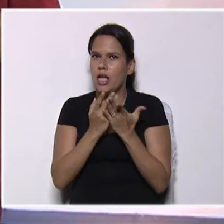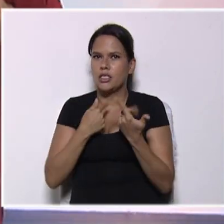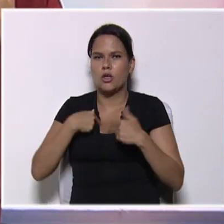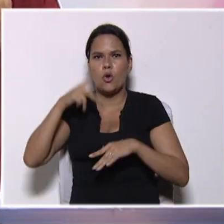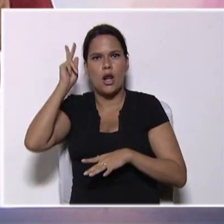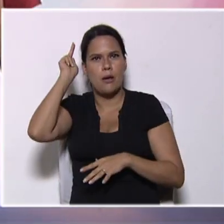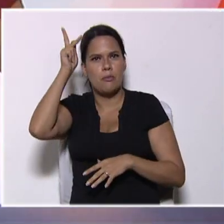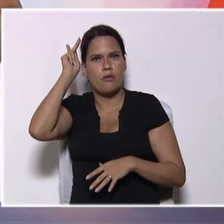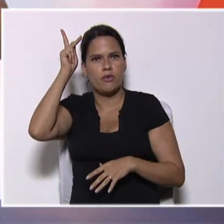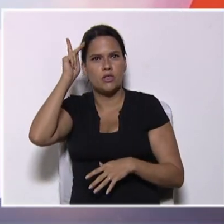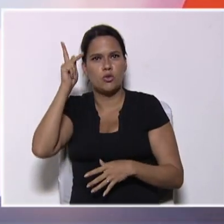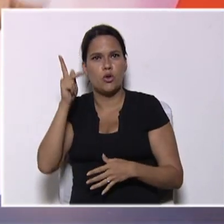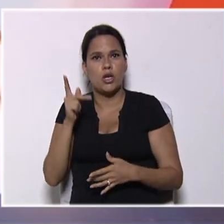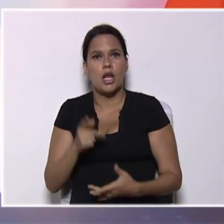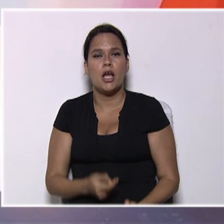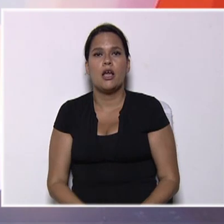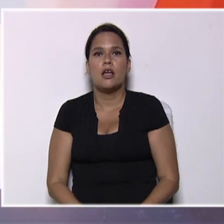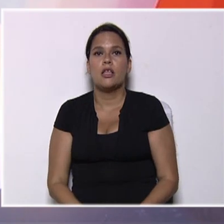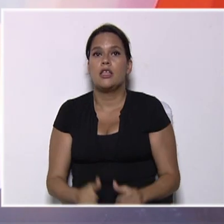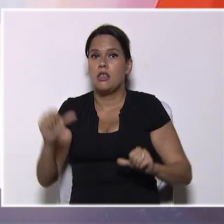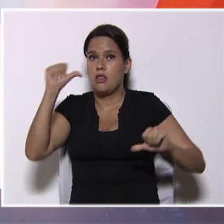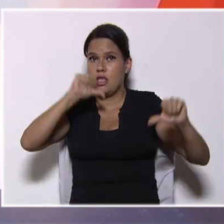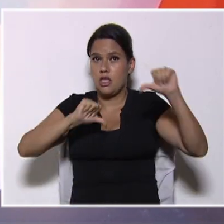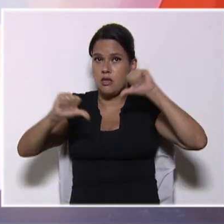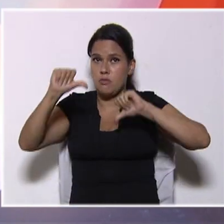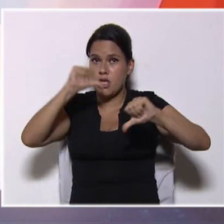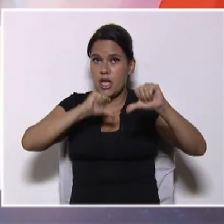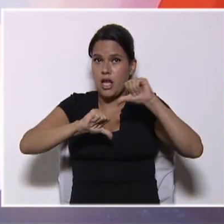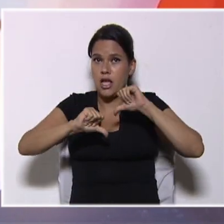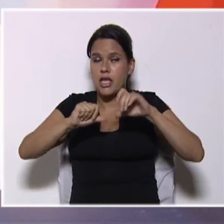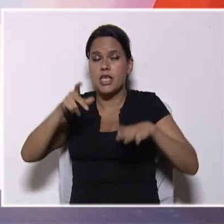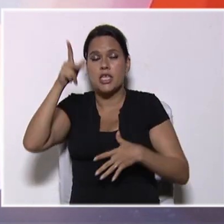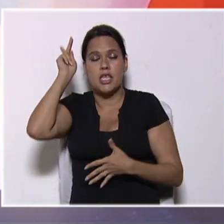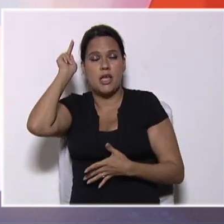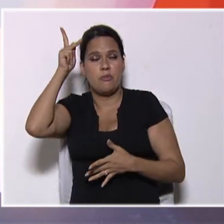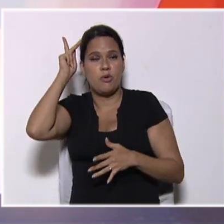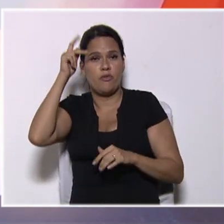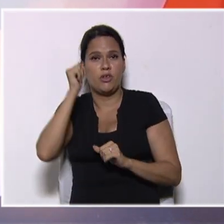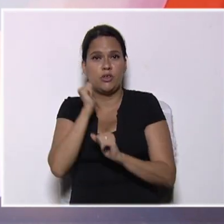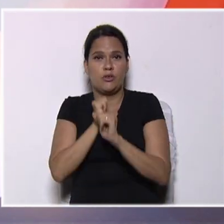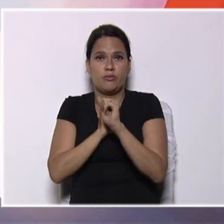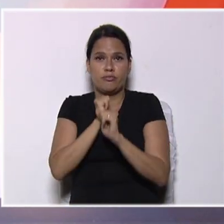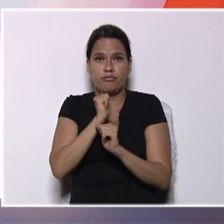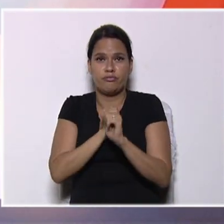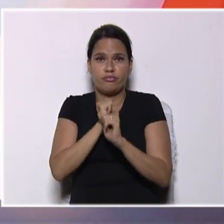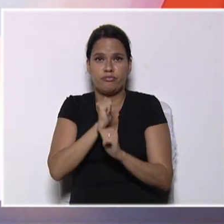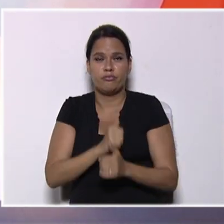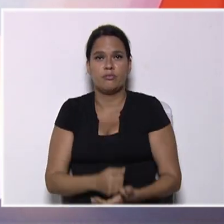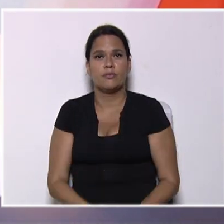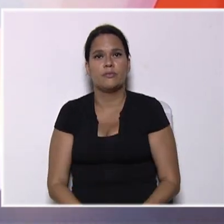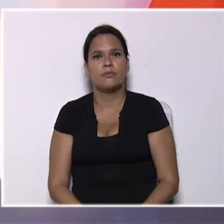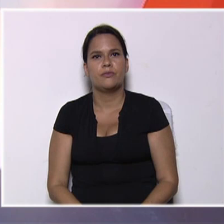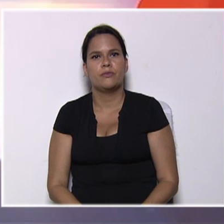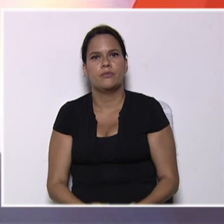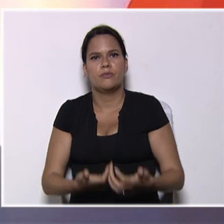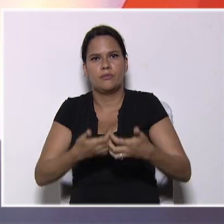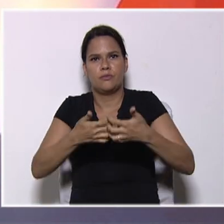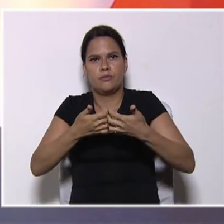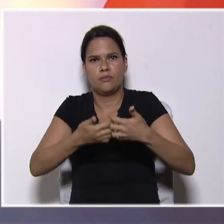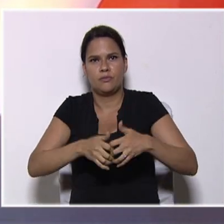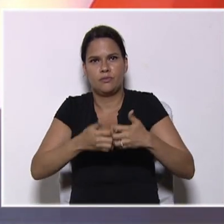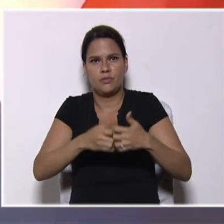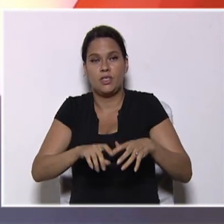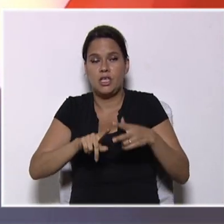profesora Omaira Guerrero como invitada especial de nuestro profesor Reinaldo Rodríguez, especialista en el área industrial en máquinas